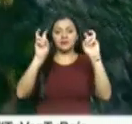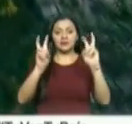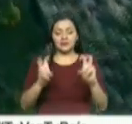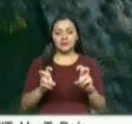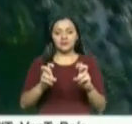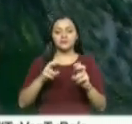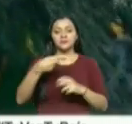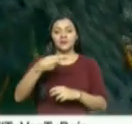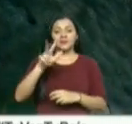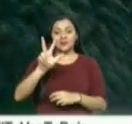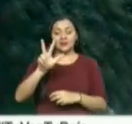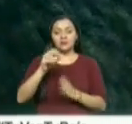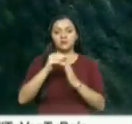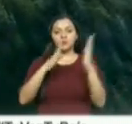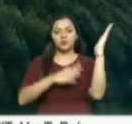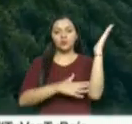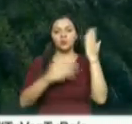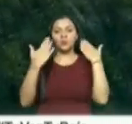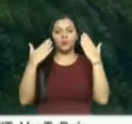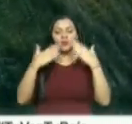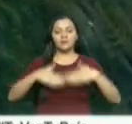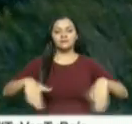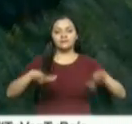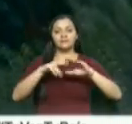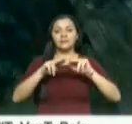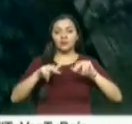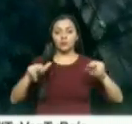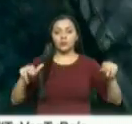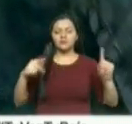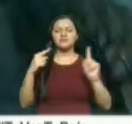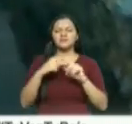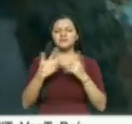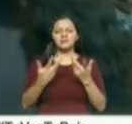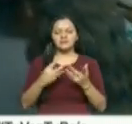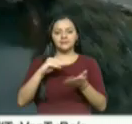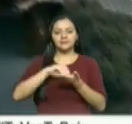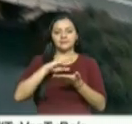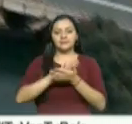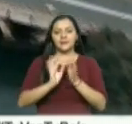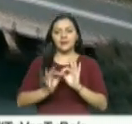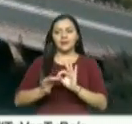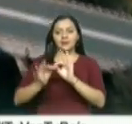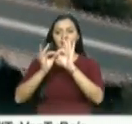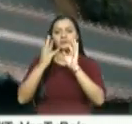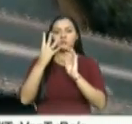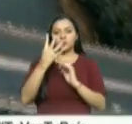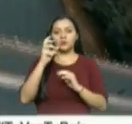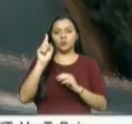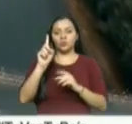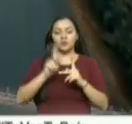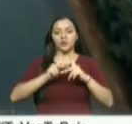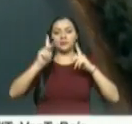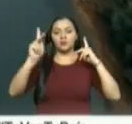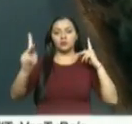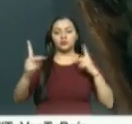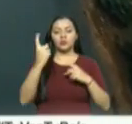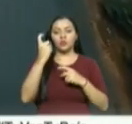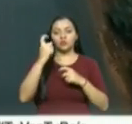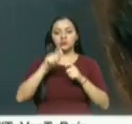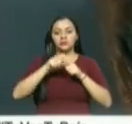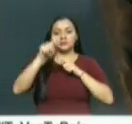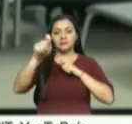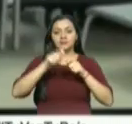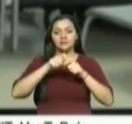se desarrolló el proyecto Guayaquil Ecológico, el cual consistió en la intervención de más de 41 kilómetros en 11 tramos del